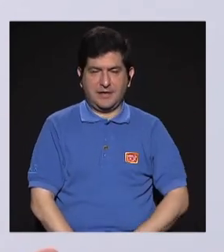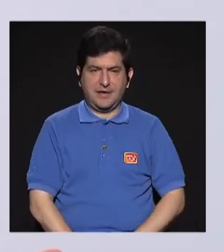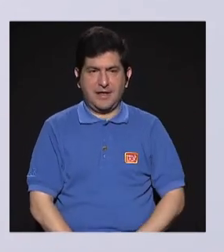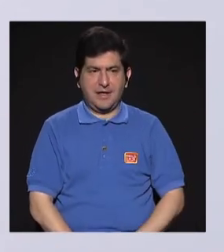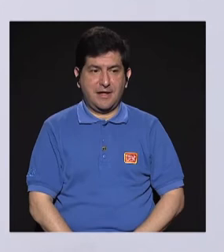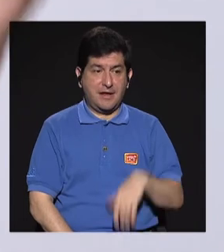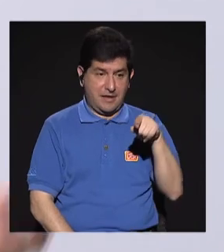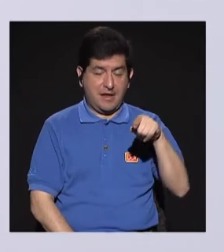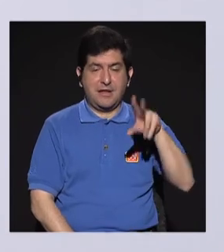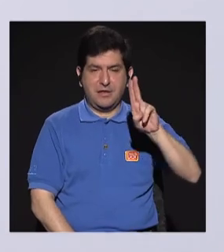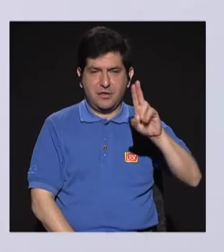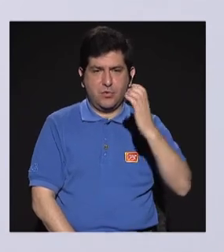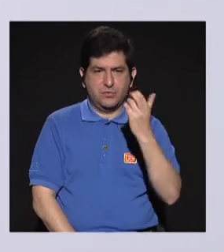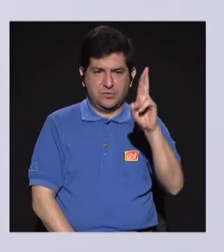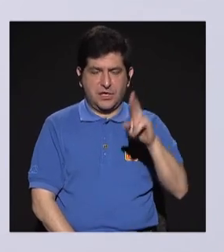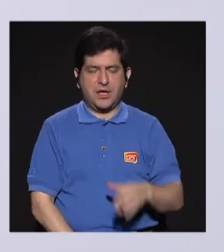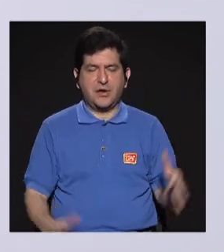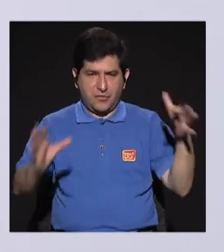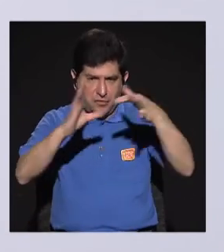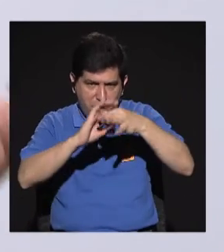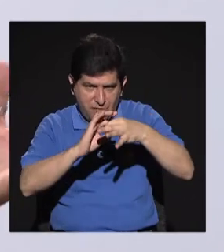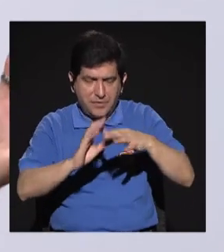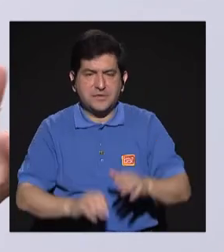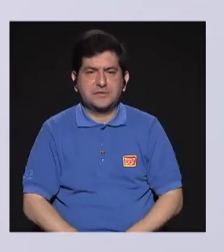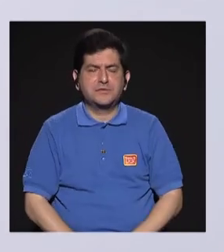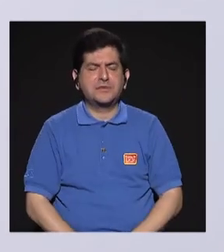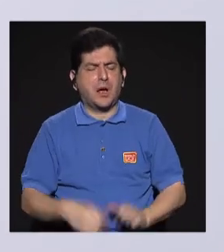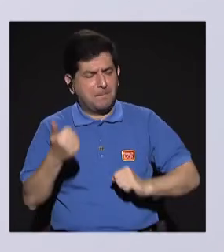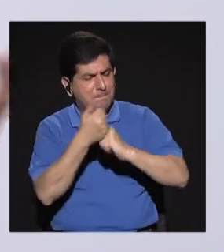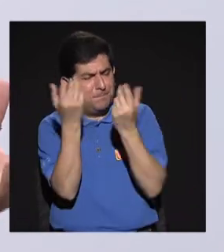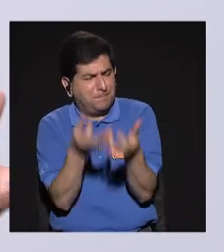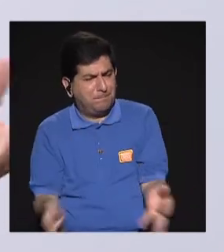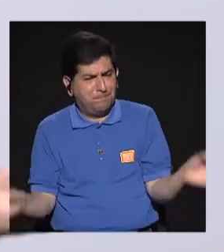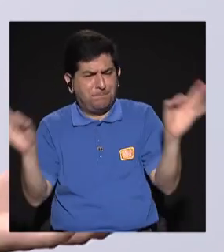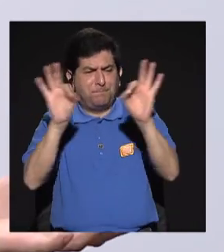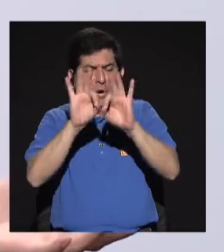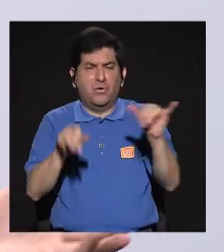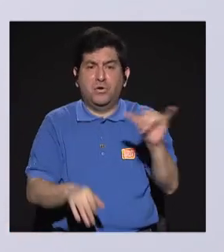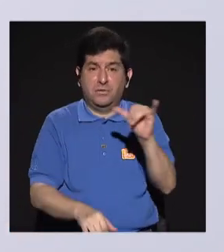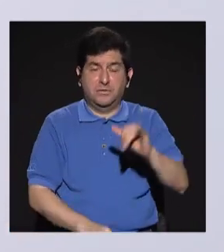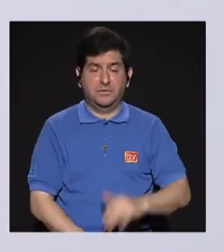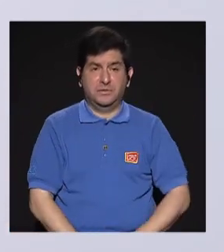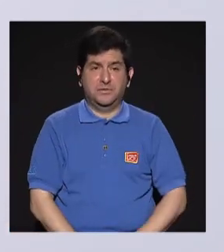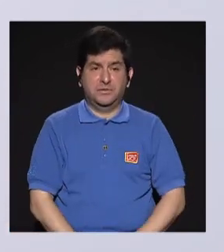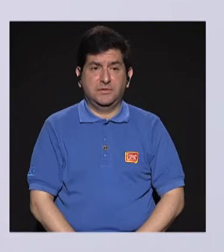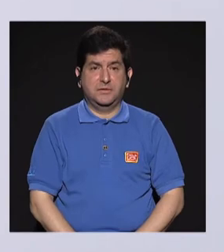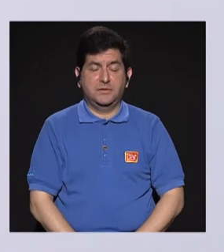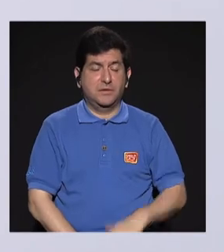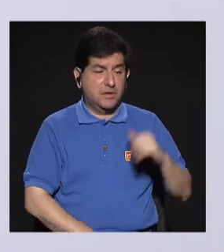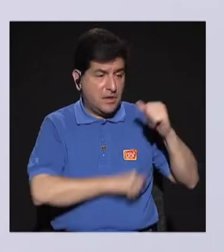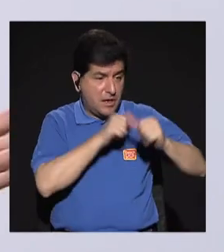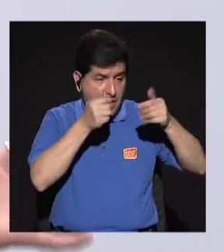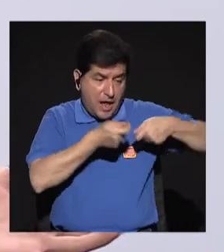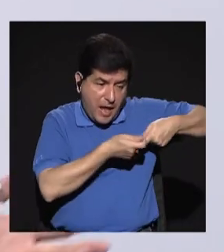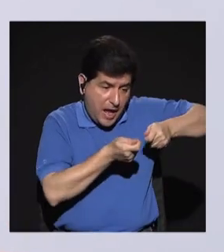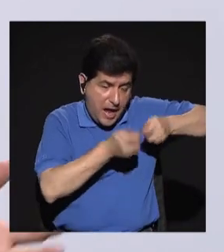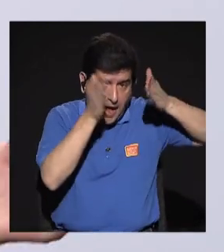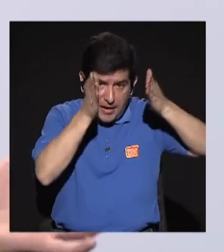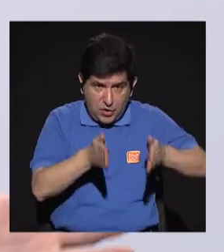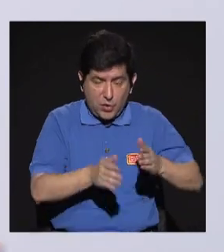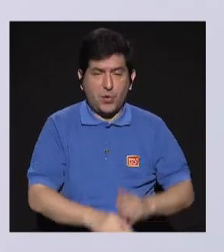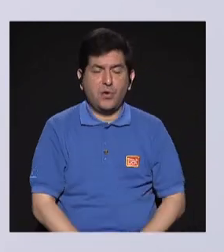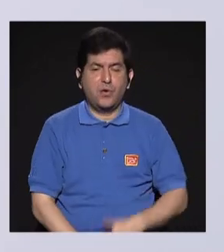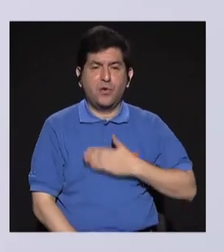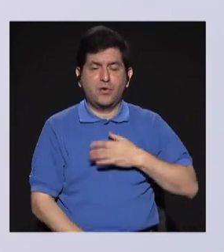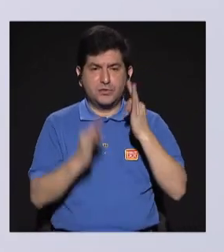ortega un artista de la universidad de costa rica que se integró y me dio un apoyo fundamental y también es este arqueólogo como